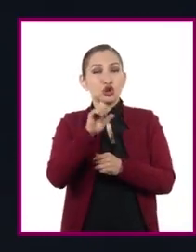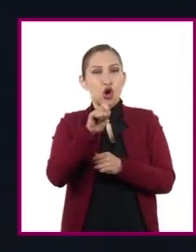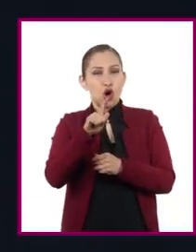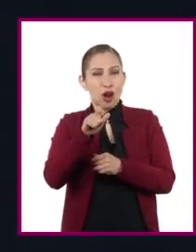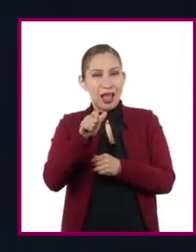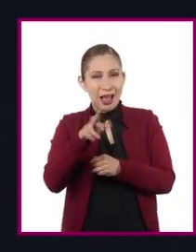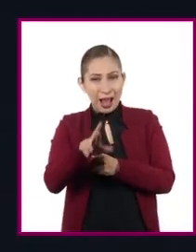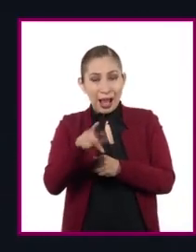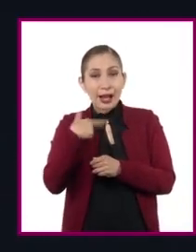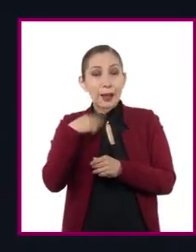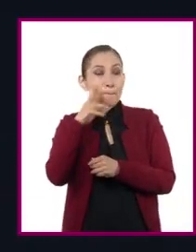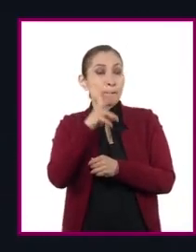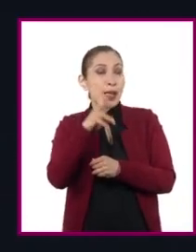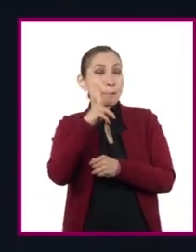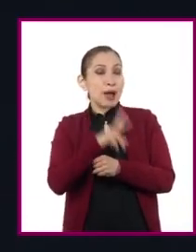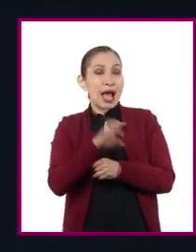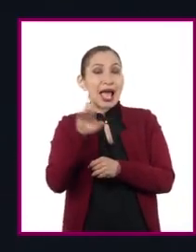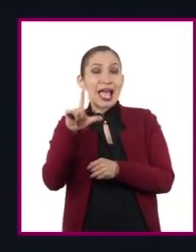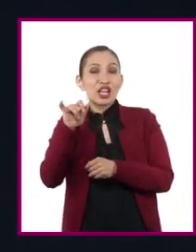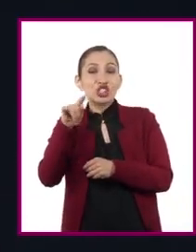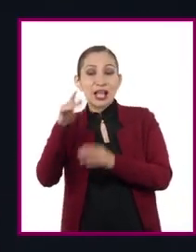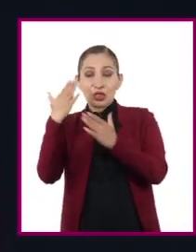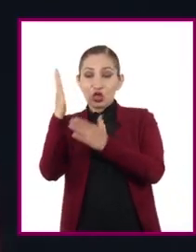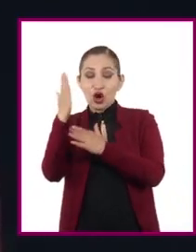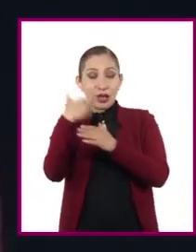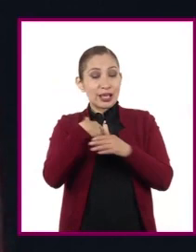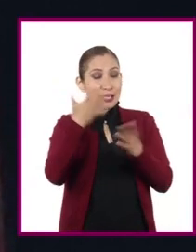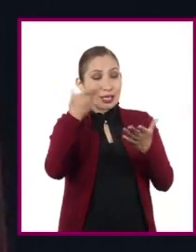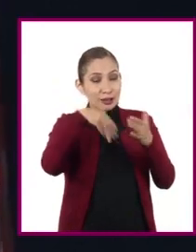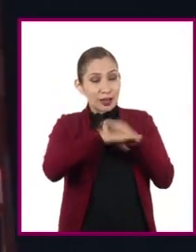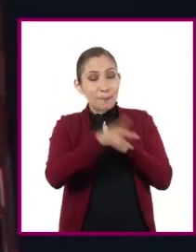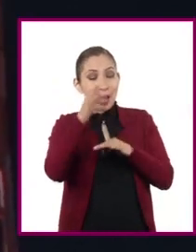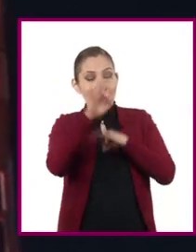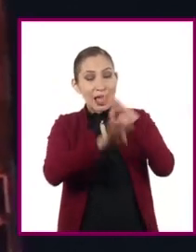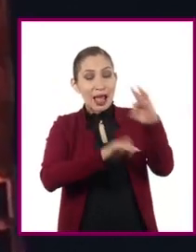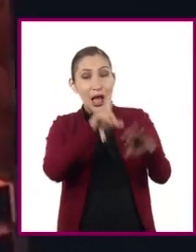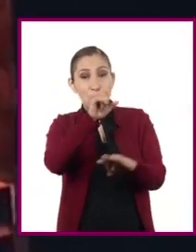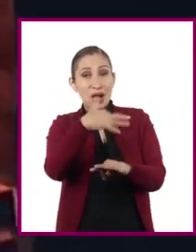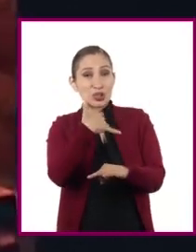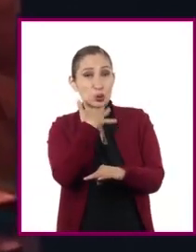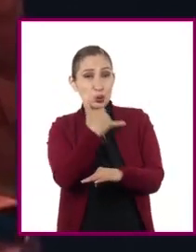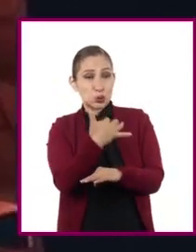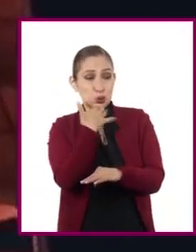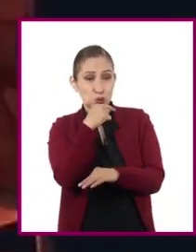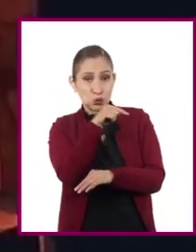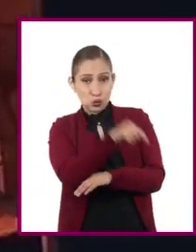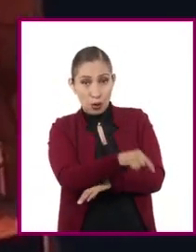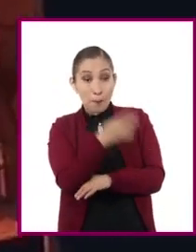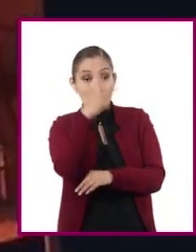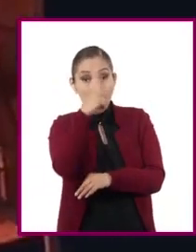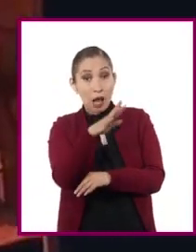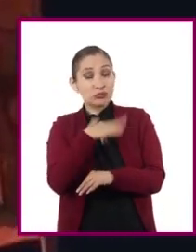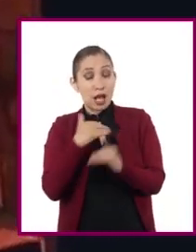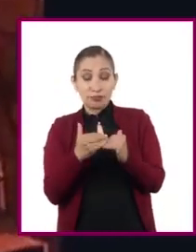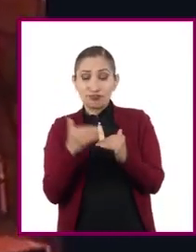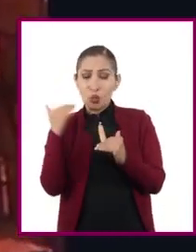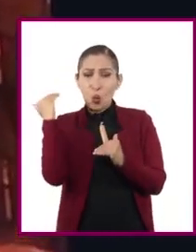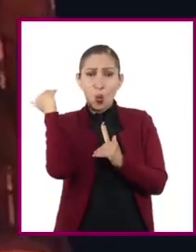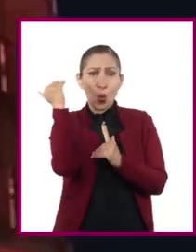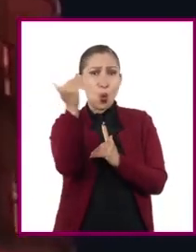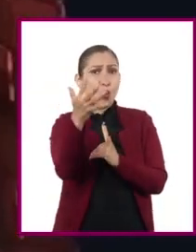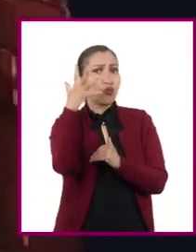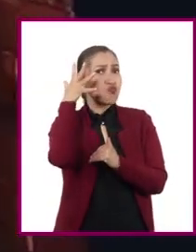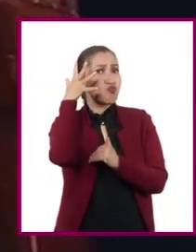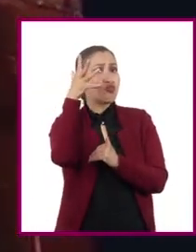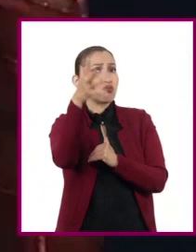radiativo, el campo de pruebas de helióstatos y la planta solar para el tratamiento de aguas residuales, México da un salto